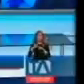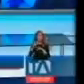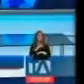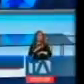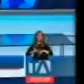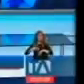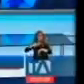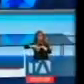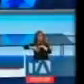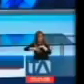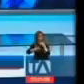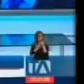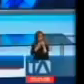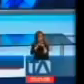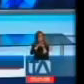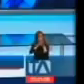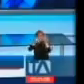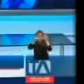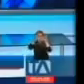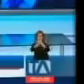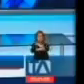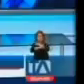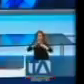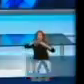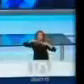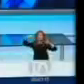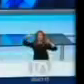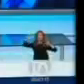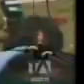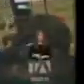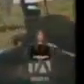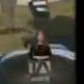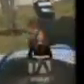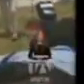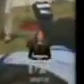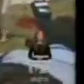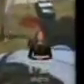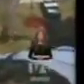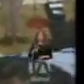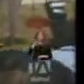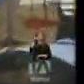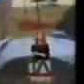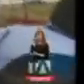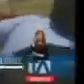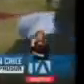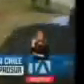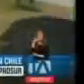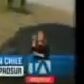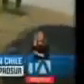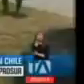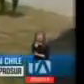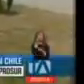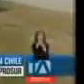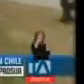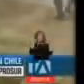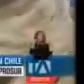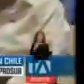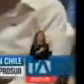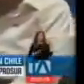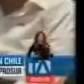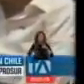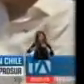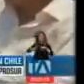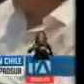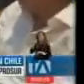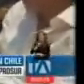encuentro están invitados 7 países más de la región. Por favor. El próximo viernes 22 de marzo, el presidente Lenín Moreno